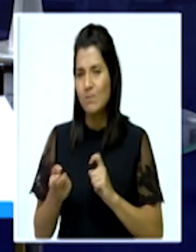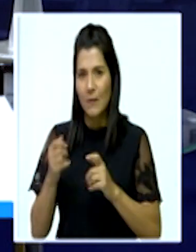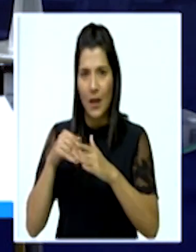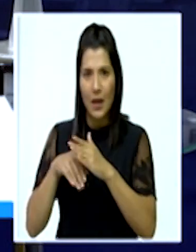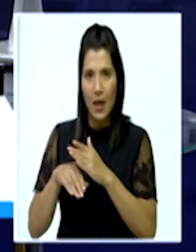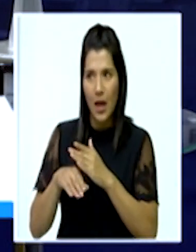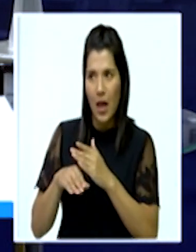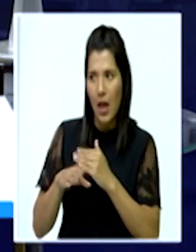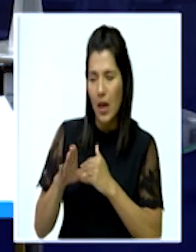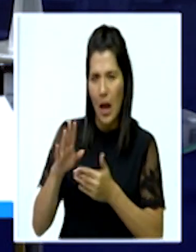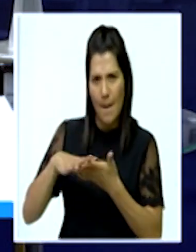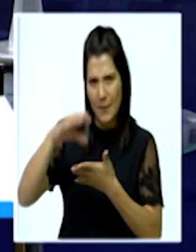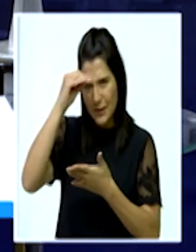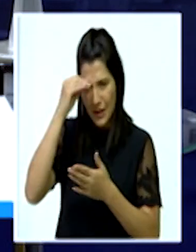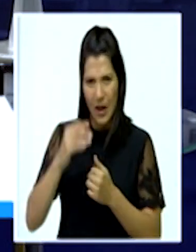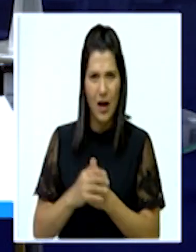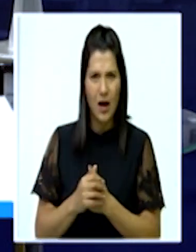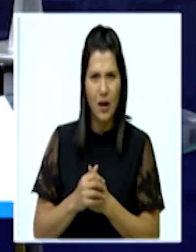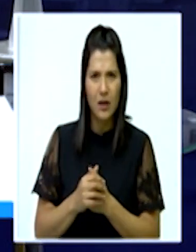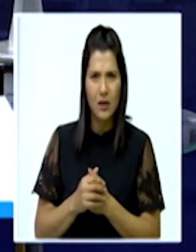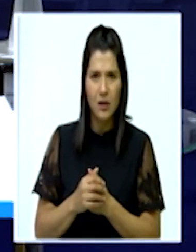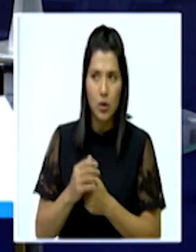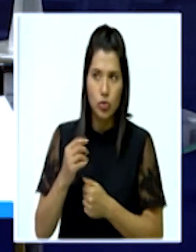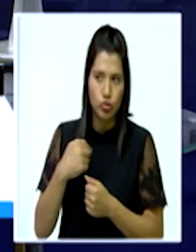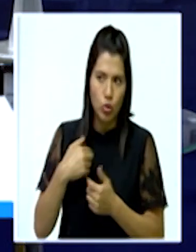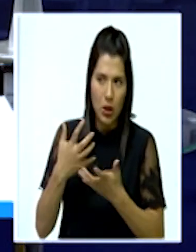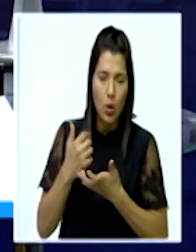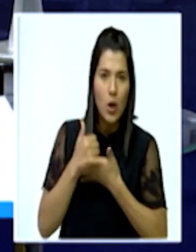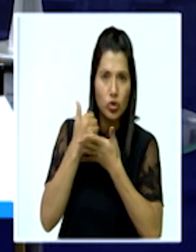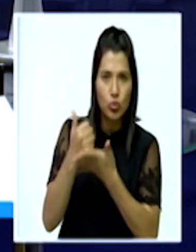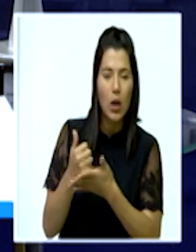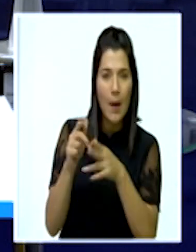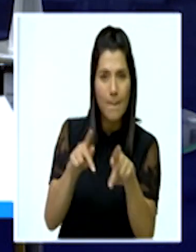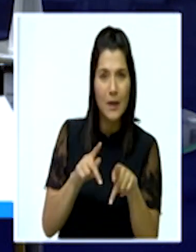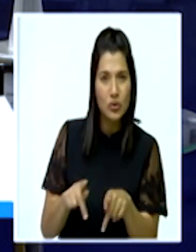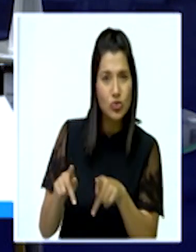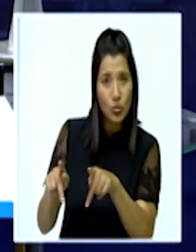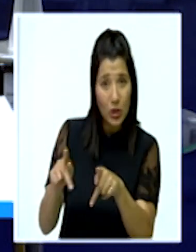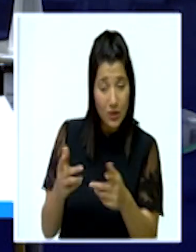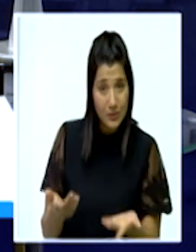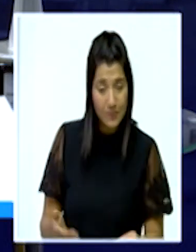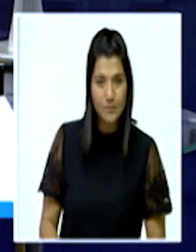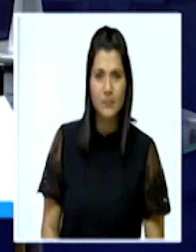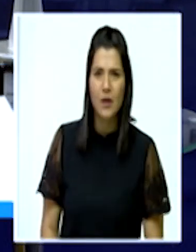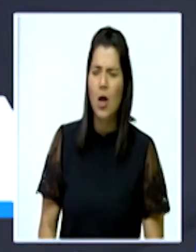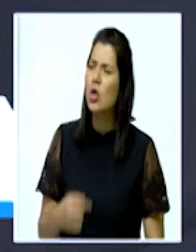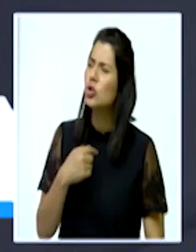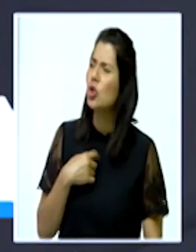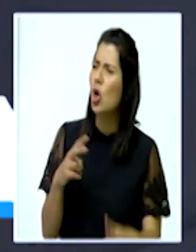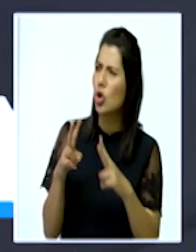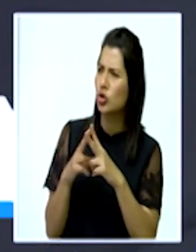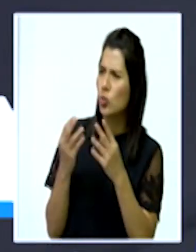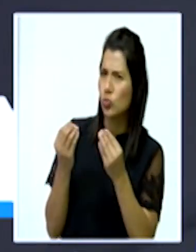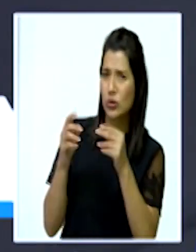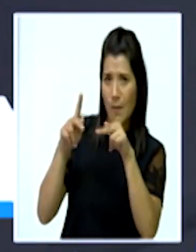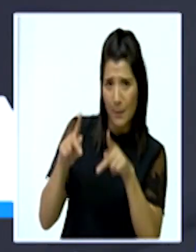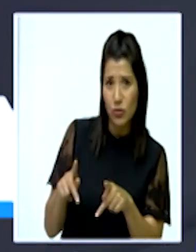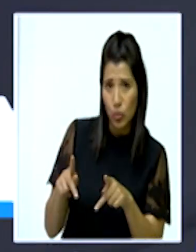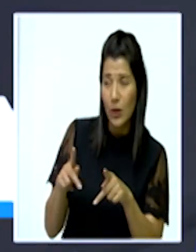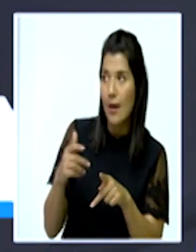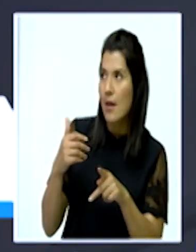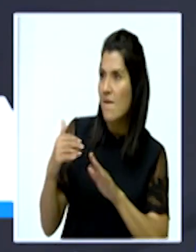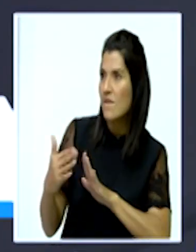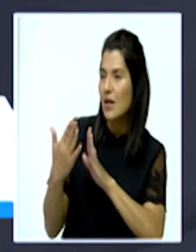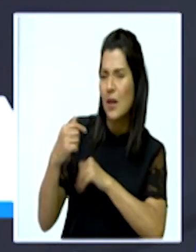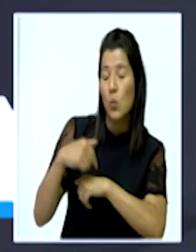en psicóloga, yo dije, tanto dolor lo voy a convertir en ayudarle a la gente. Justamente he conocido muchos casos de personas que pasan por pruebas